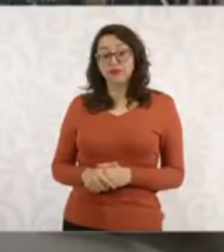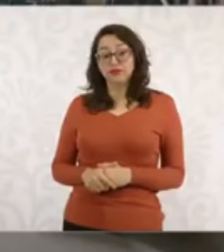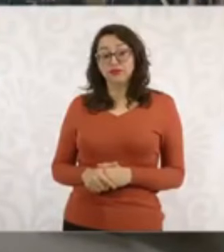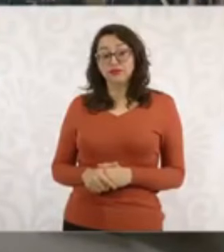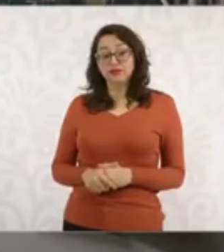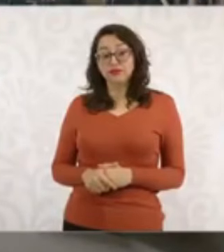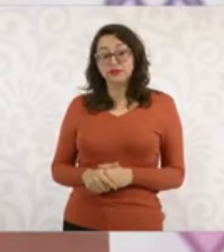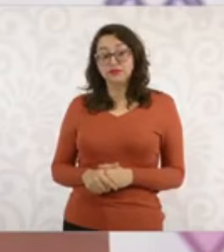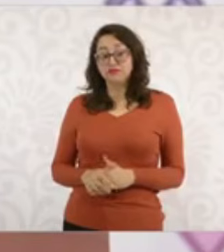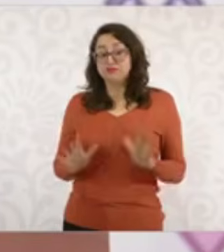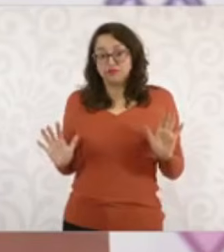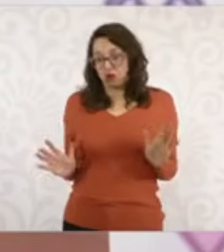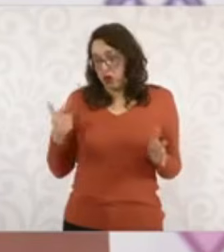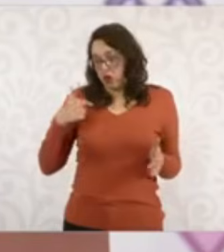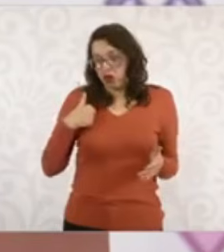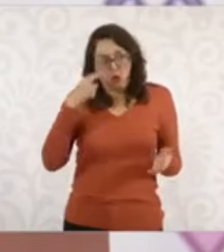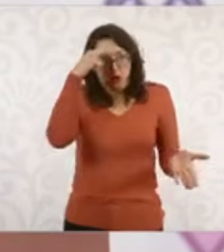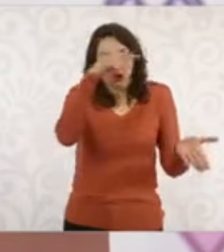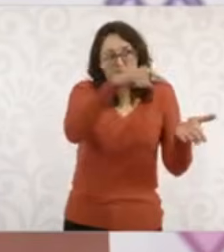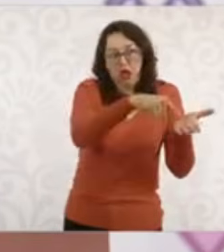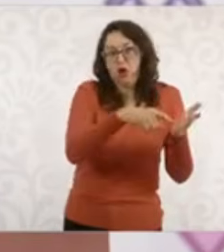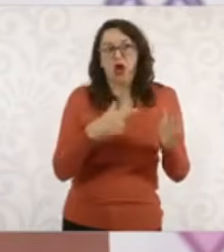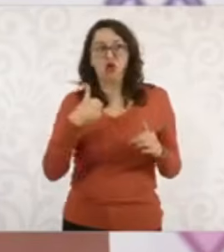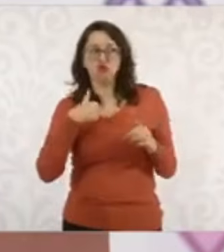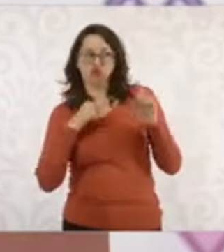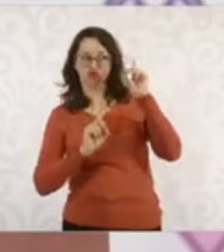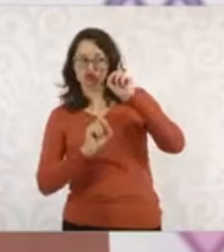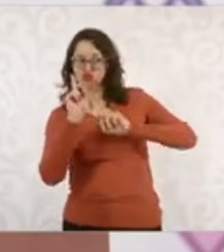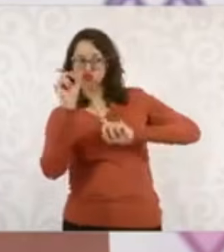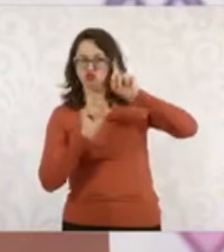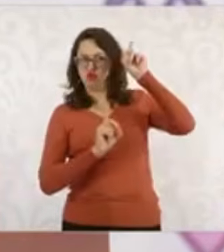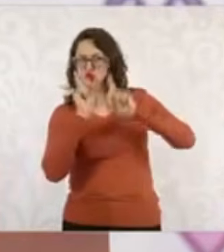Pues nosotros lo que nos dicen, o sea, no tenemos por qué